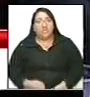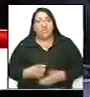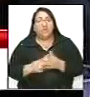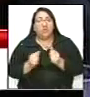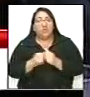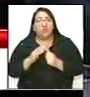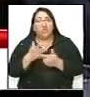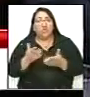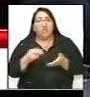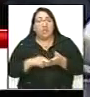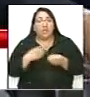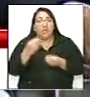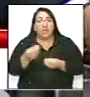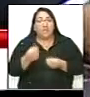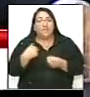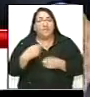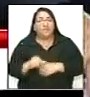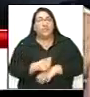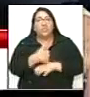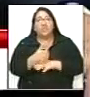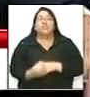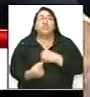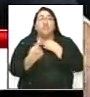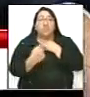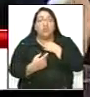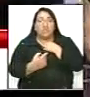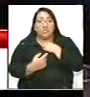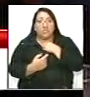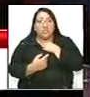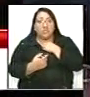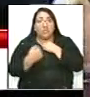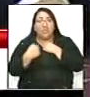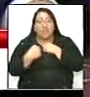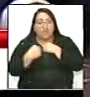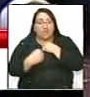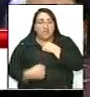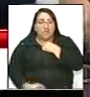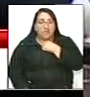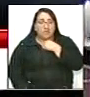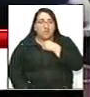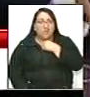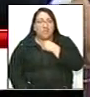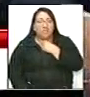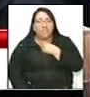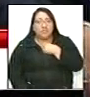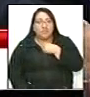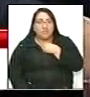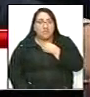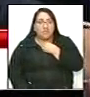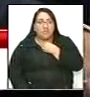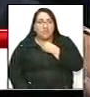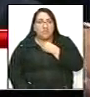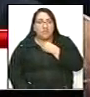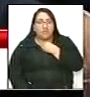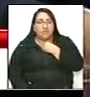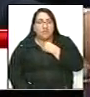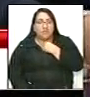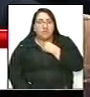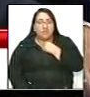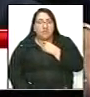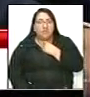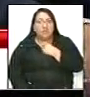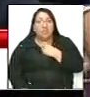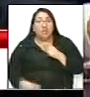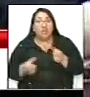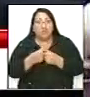asignado, tiene que ser autónoma, debe ser autónoma. Entonces, una comisión que